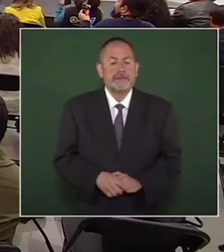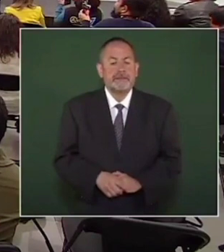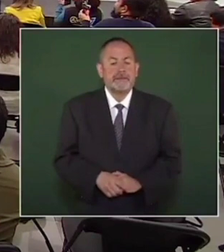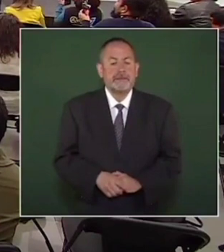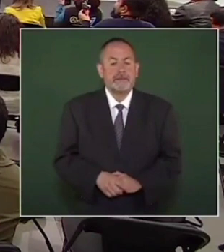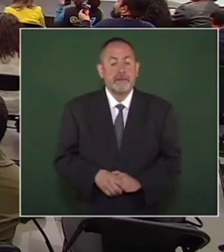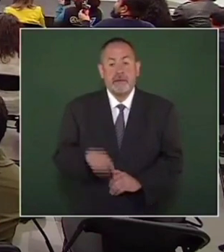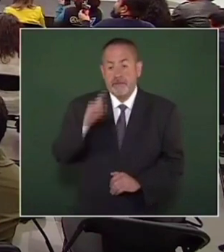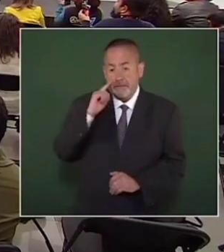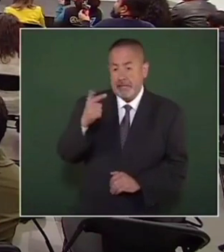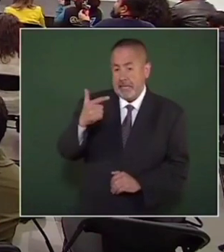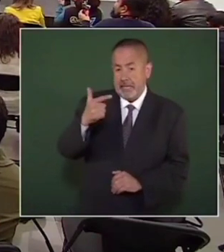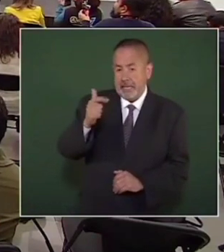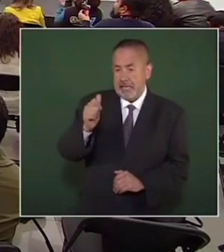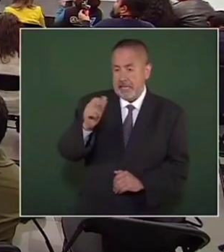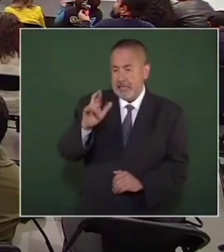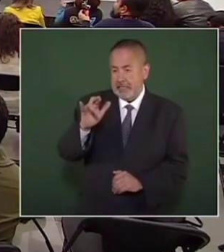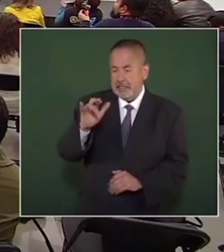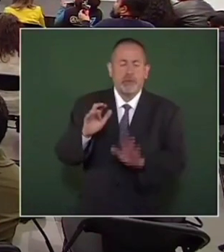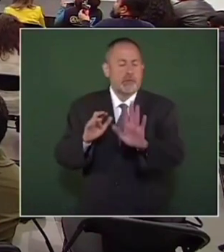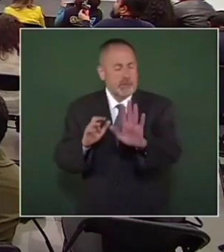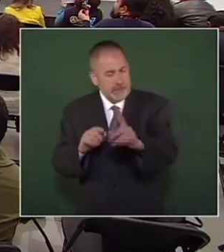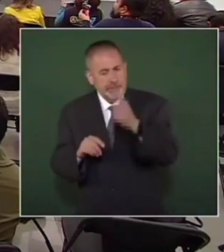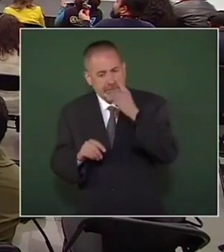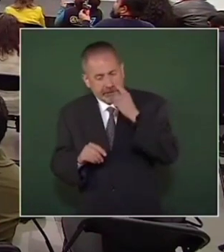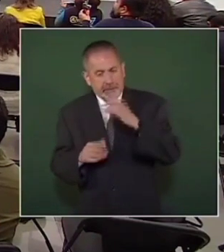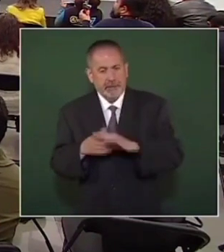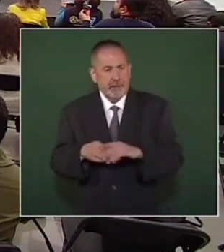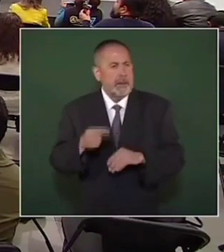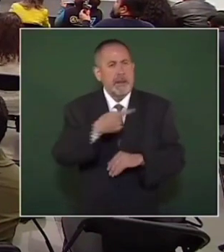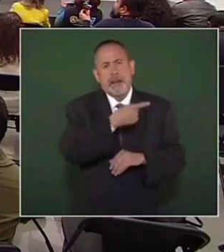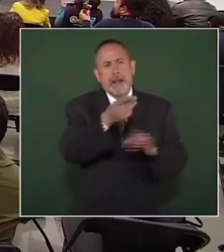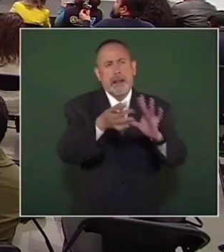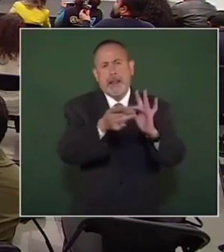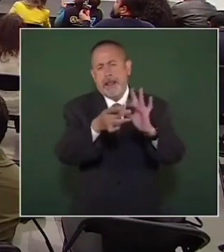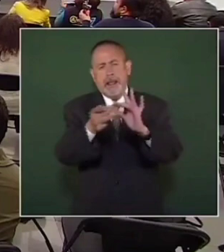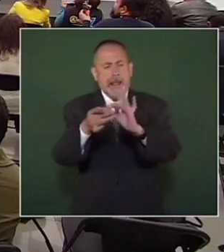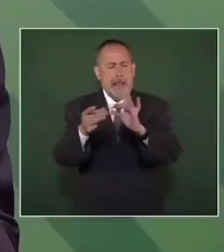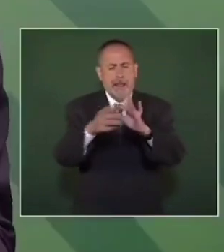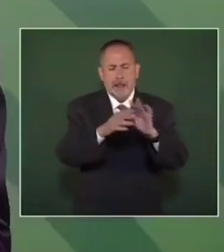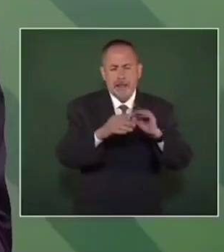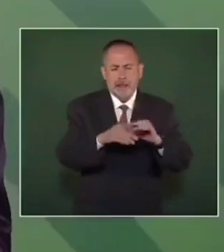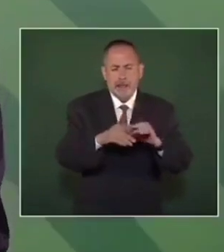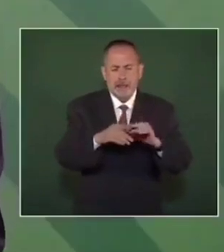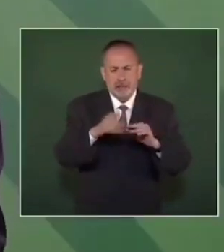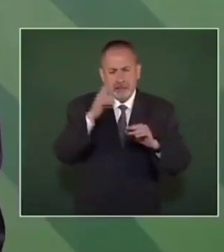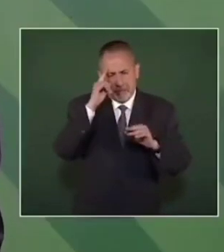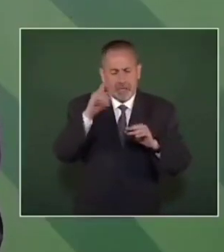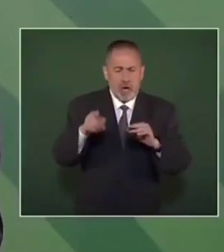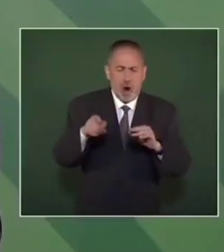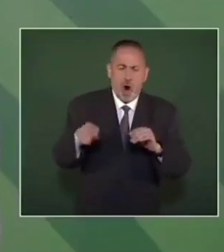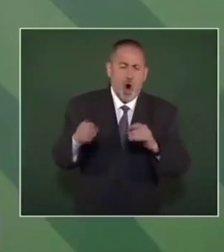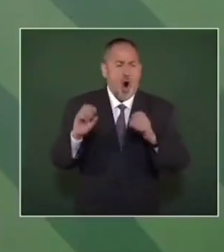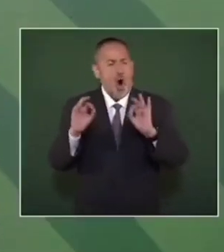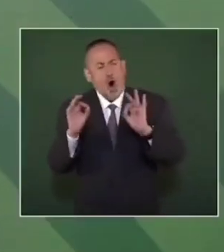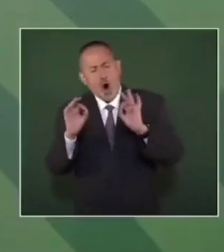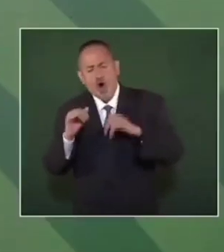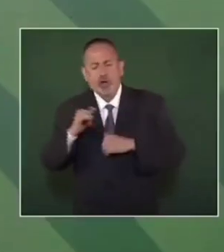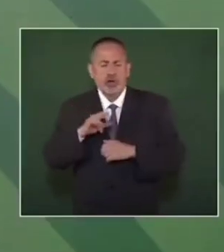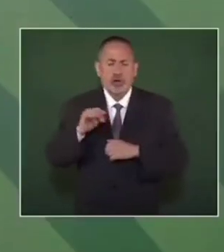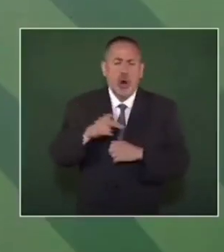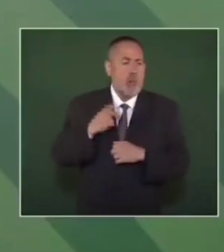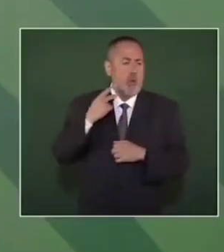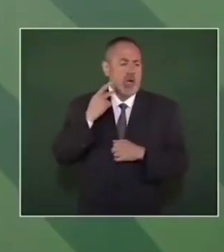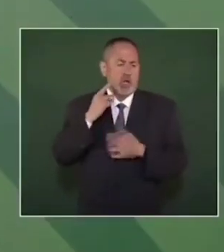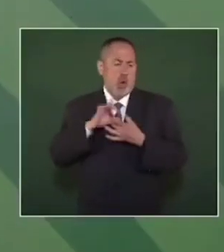García Luna no bueno se han dicho muchas cosas en descargo de responsabilidades políticas